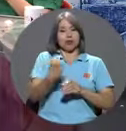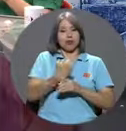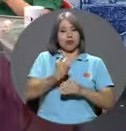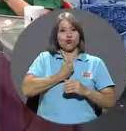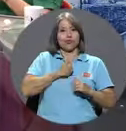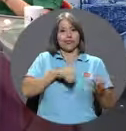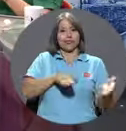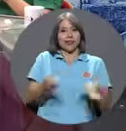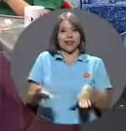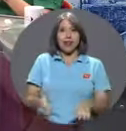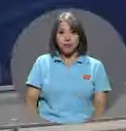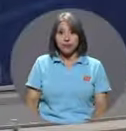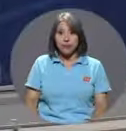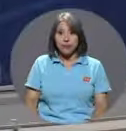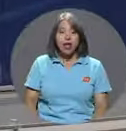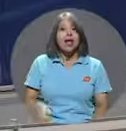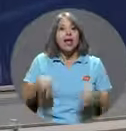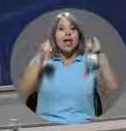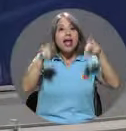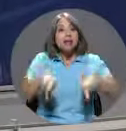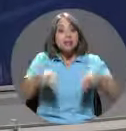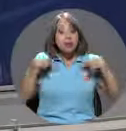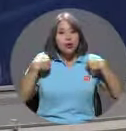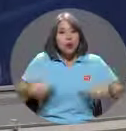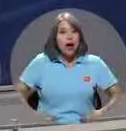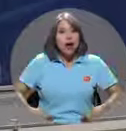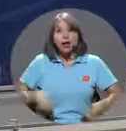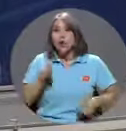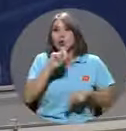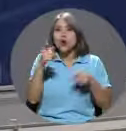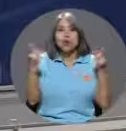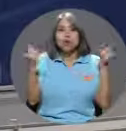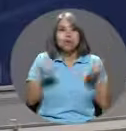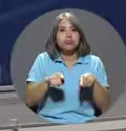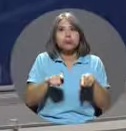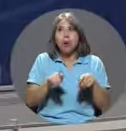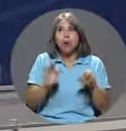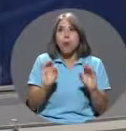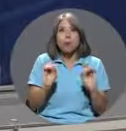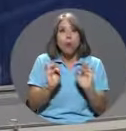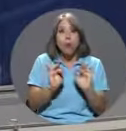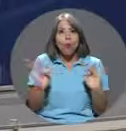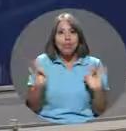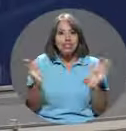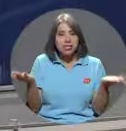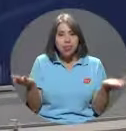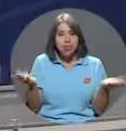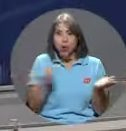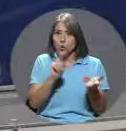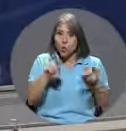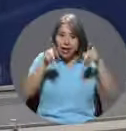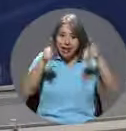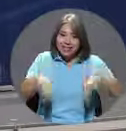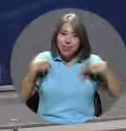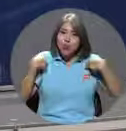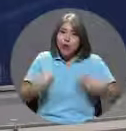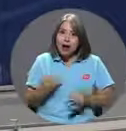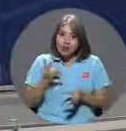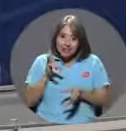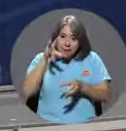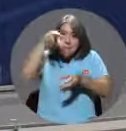es parte de una familia que forma parte de una comunidad, una sociedad y una cultura. Y cada uno de